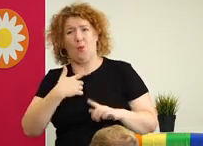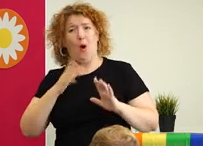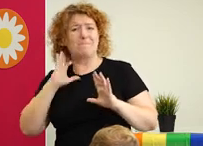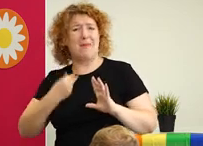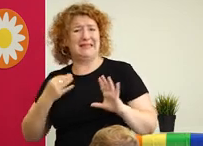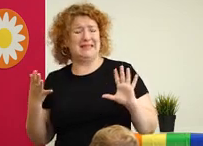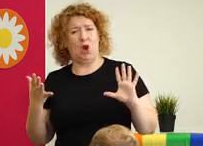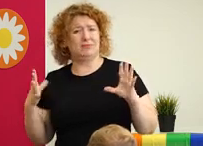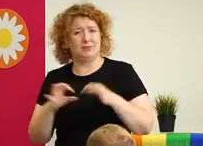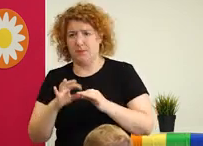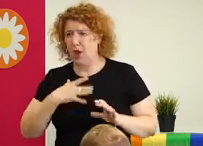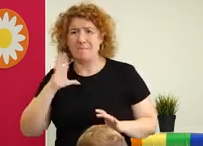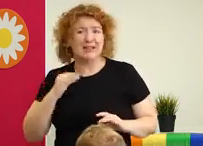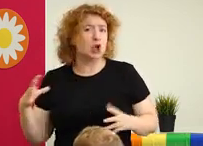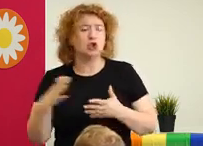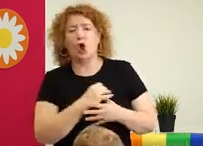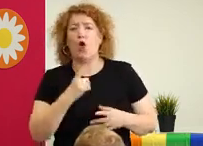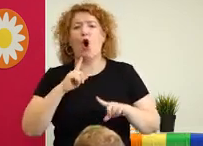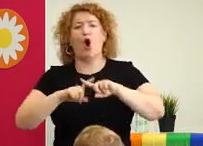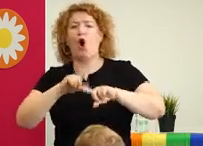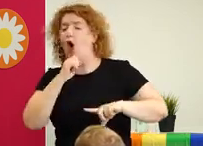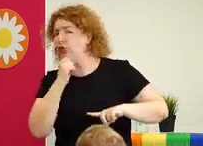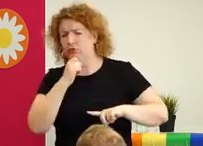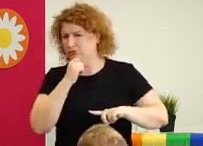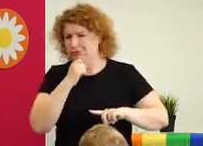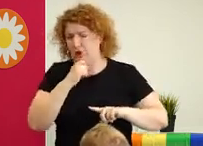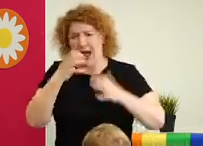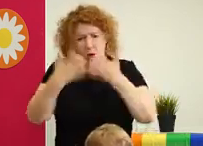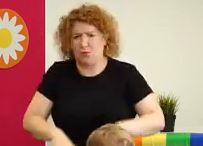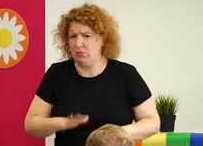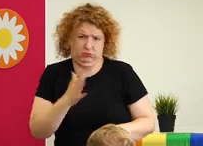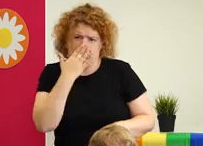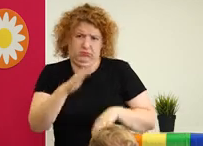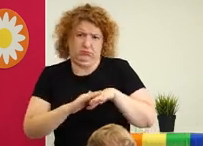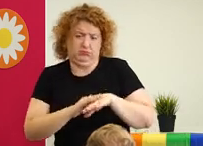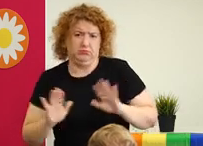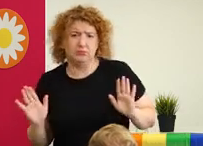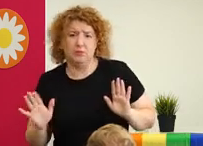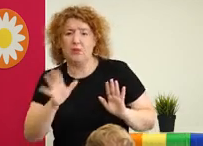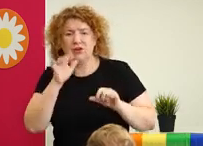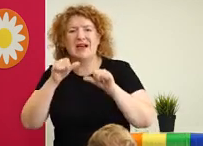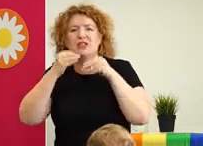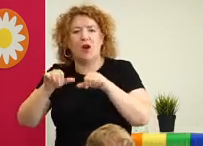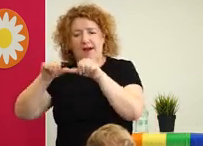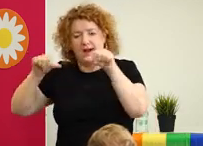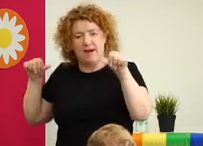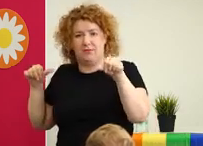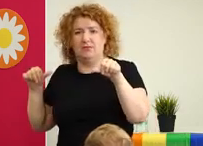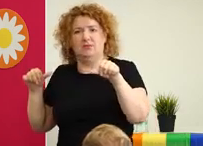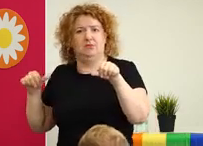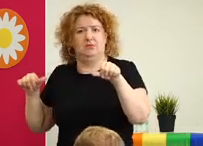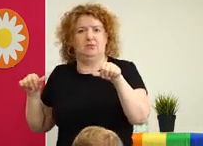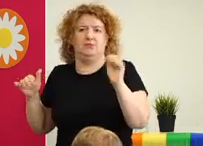no todos los palestinos son homófobos por definición. Y eso se hace, de nuevo, yendo a la historia. Por eso digo que en 10